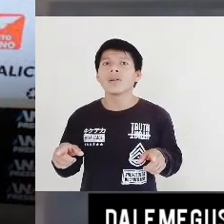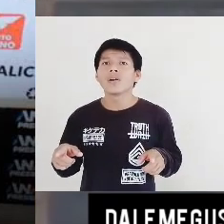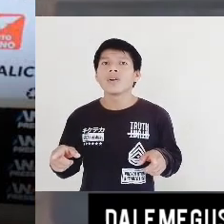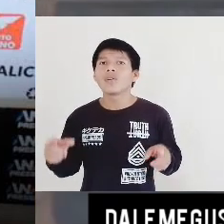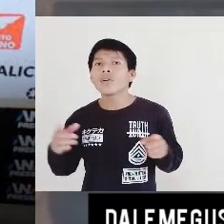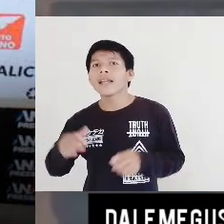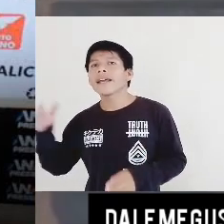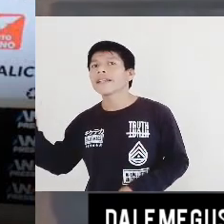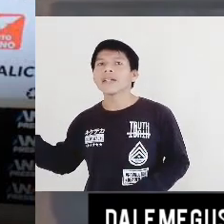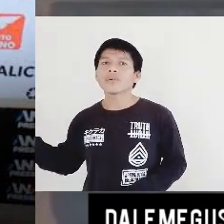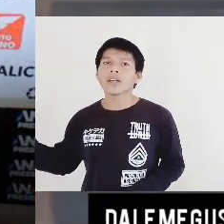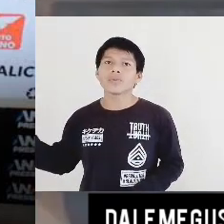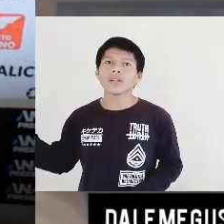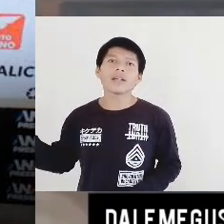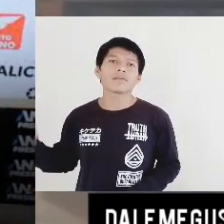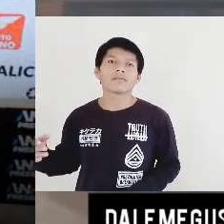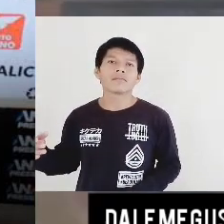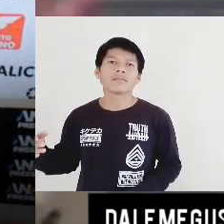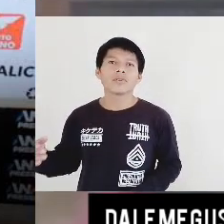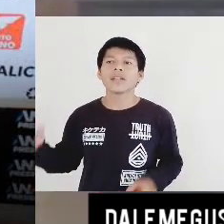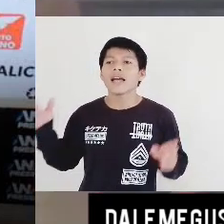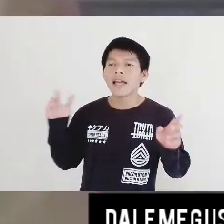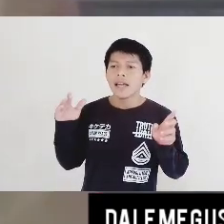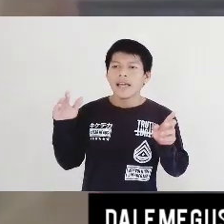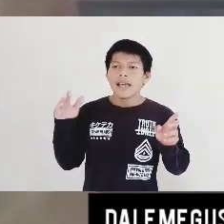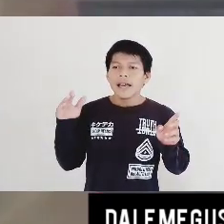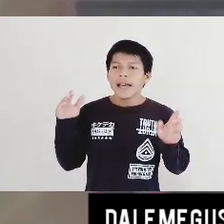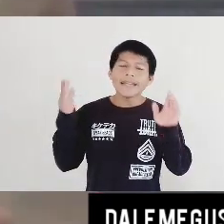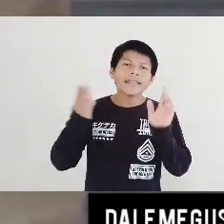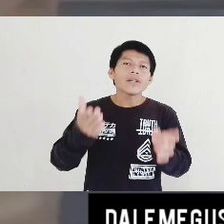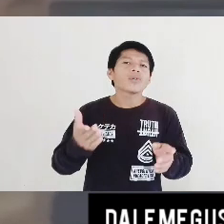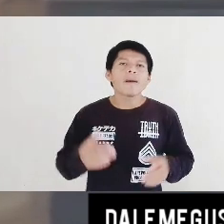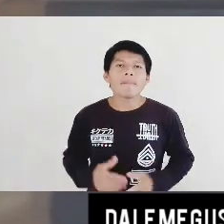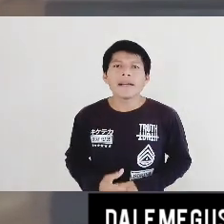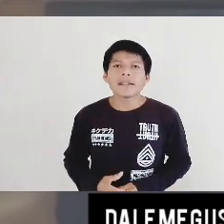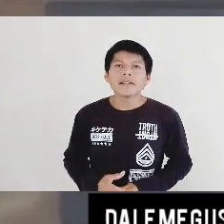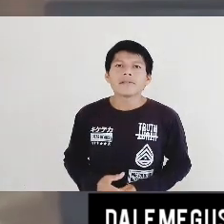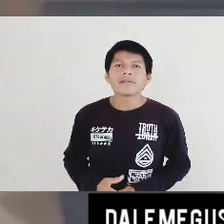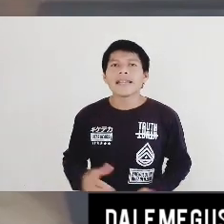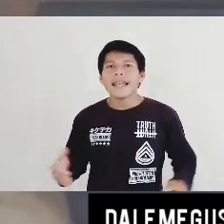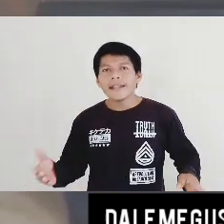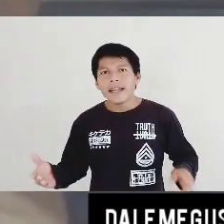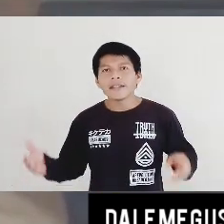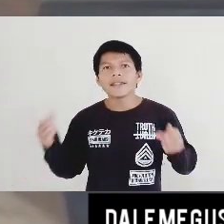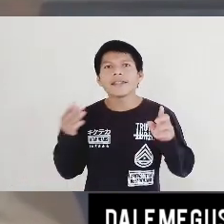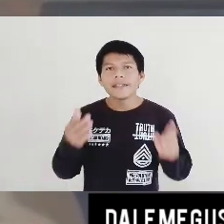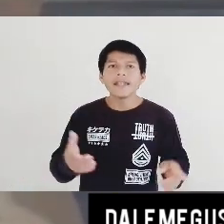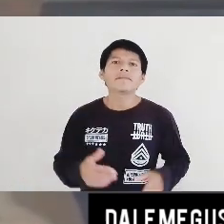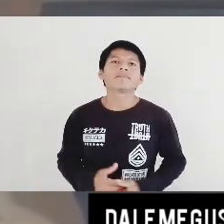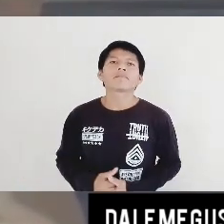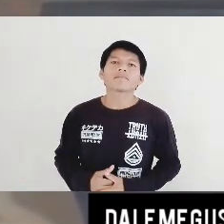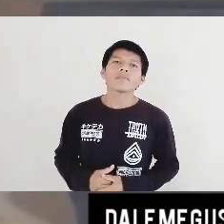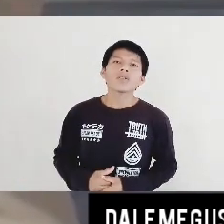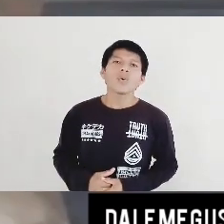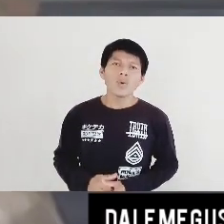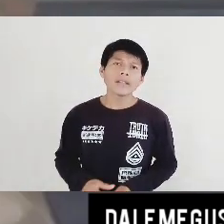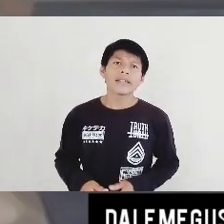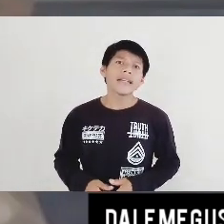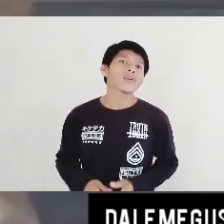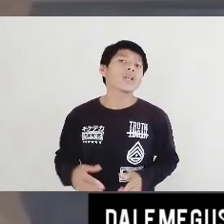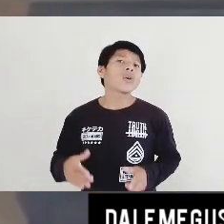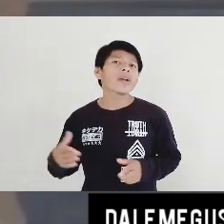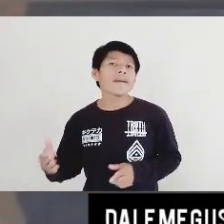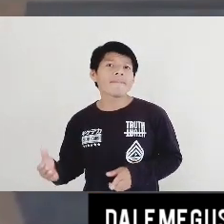escucharon lo que la derecha no quiere escuchar. O sea, aquí les dejo una parte del análisis de